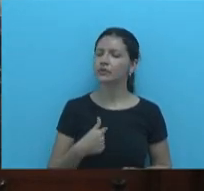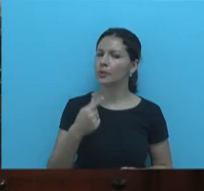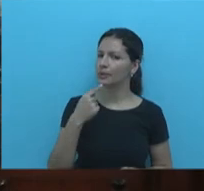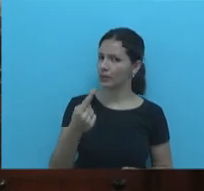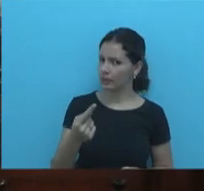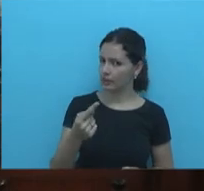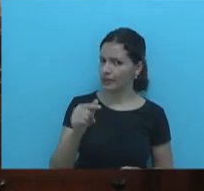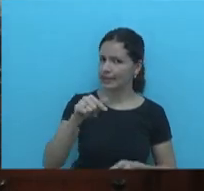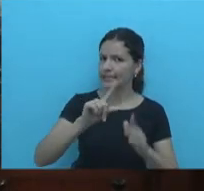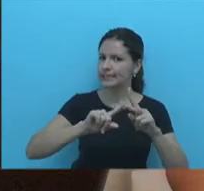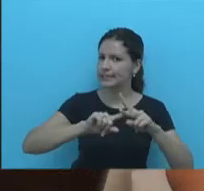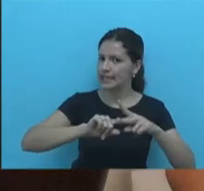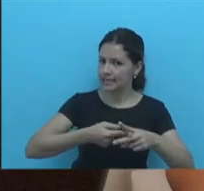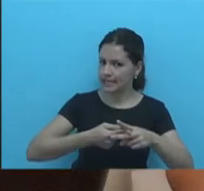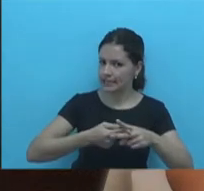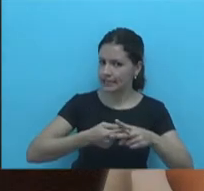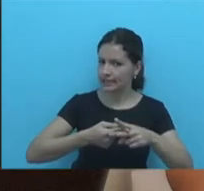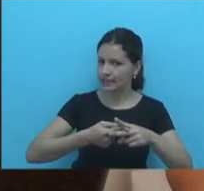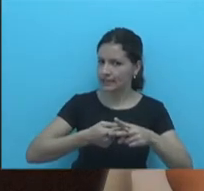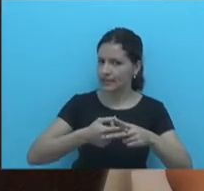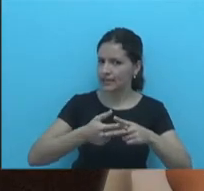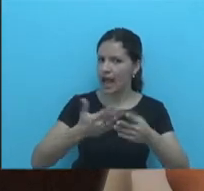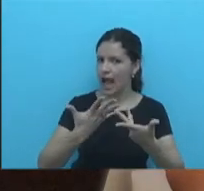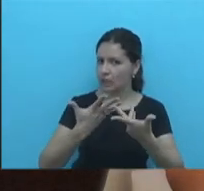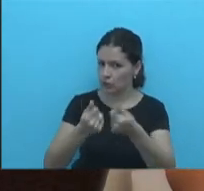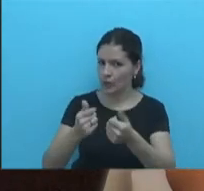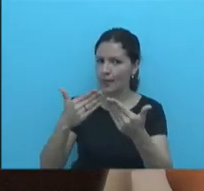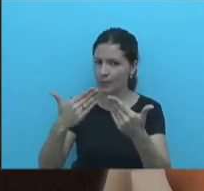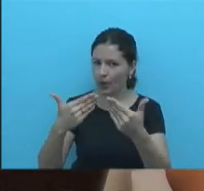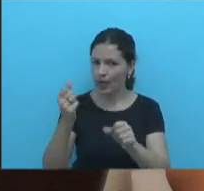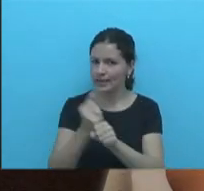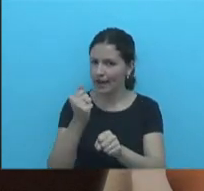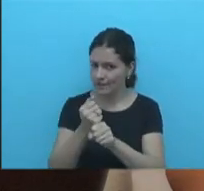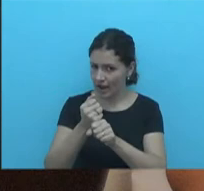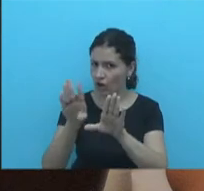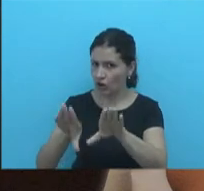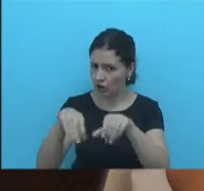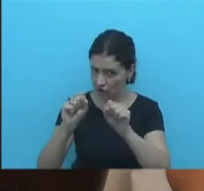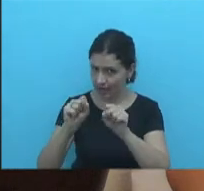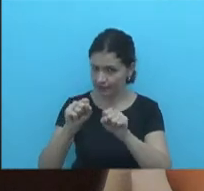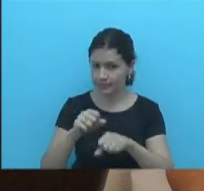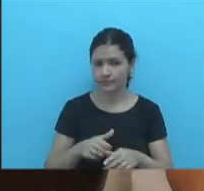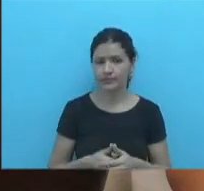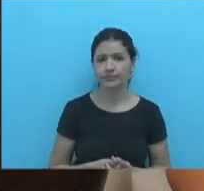el taller ese, ¿tendría una salida laboral o beneficiaría en algo?